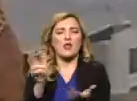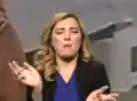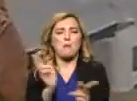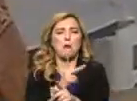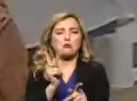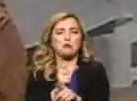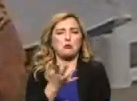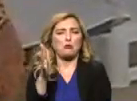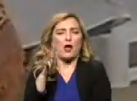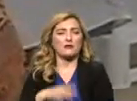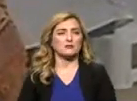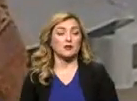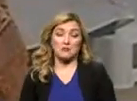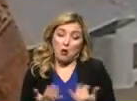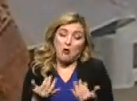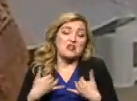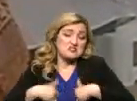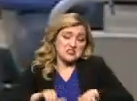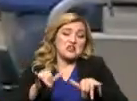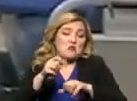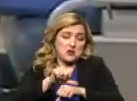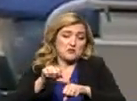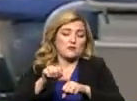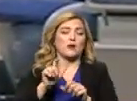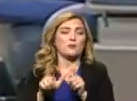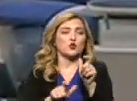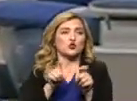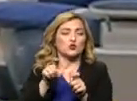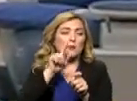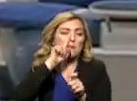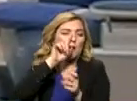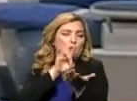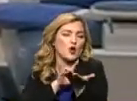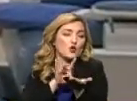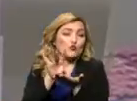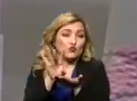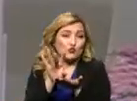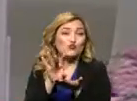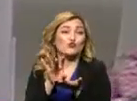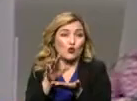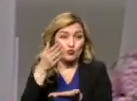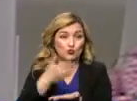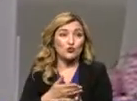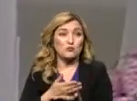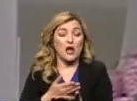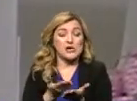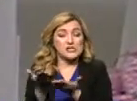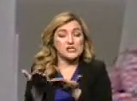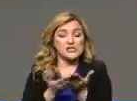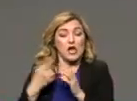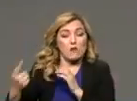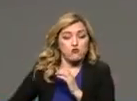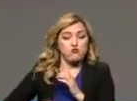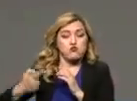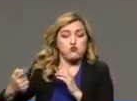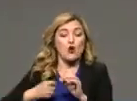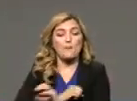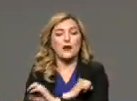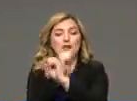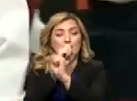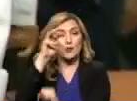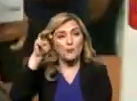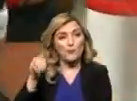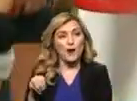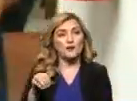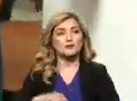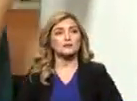insumos. Adelantaron también que 8 personas serán desvinculadas por la suspensión momentánea del servicio de diálisis la mañana de este